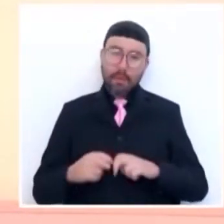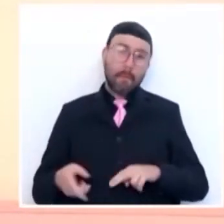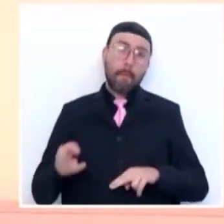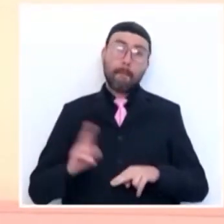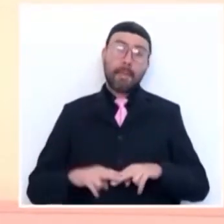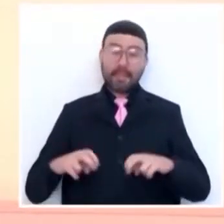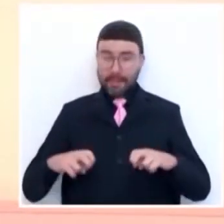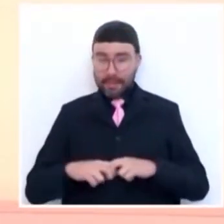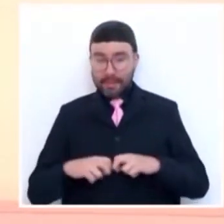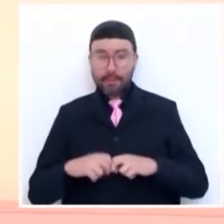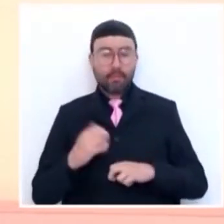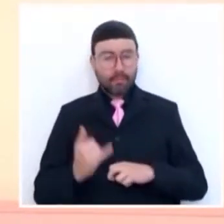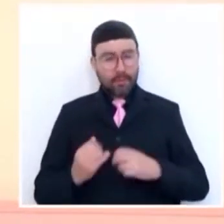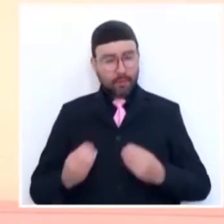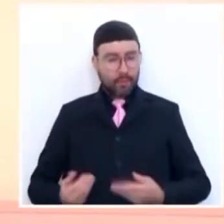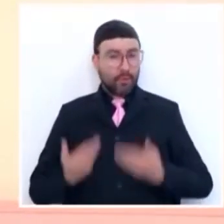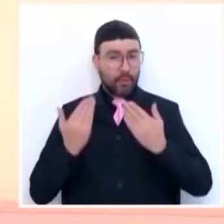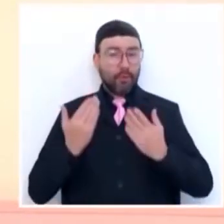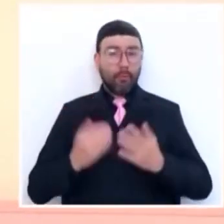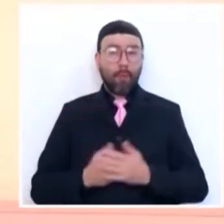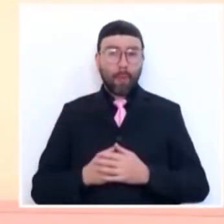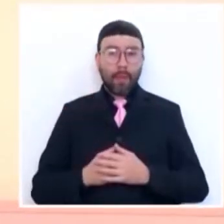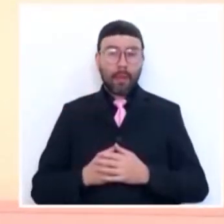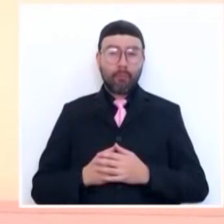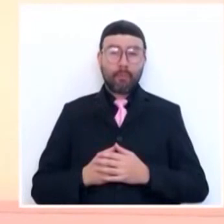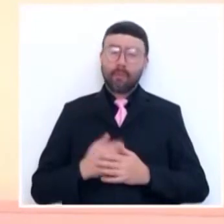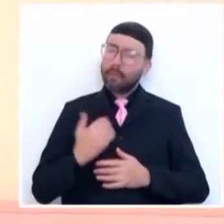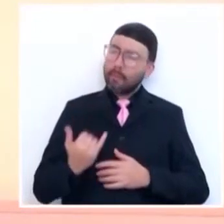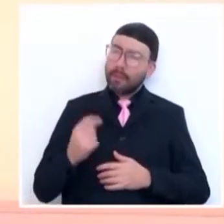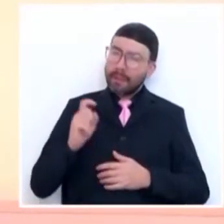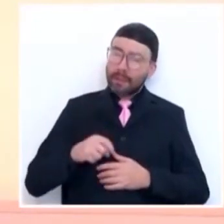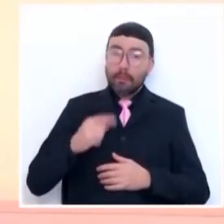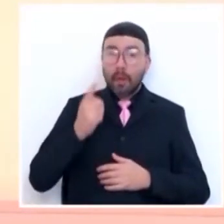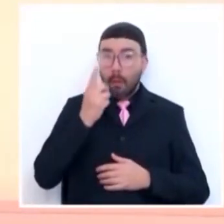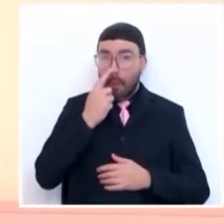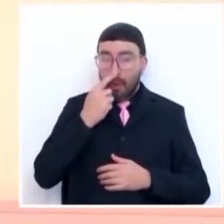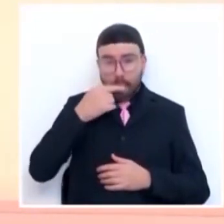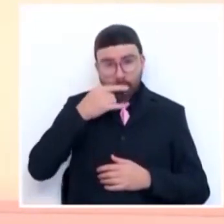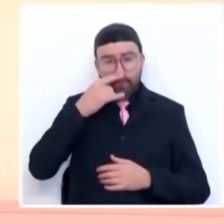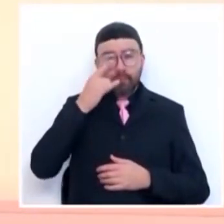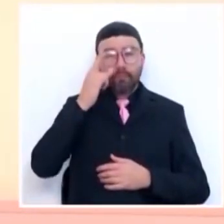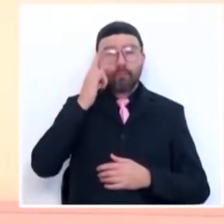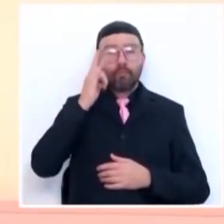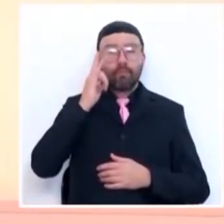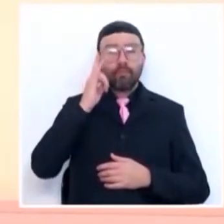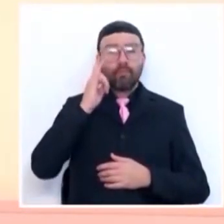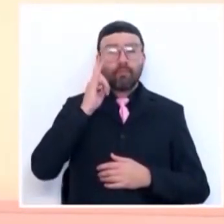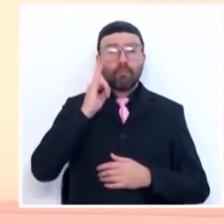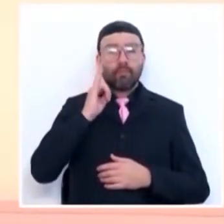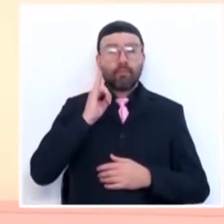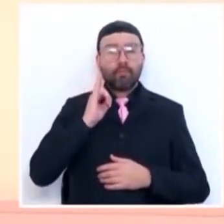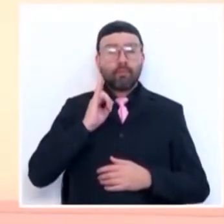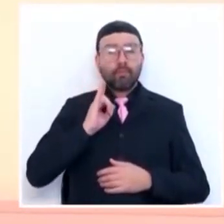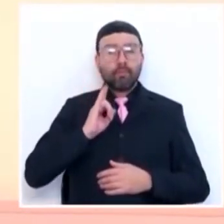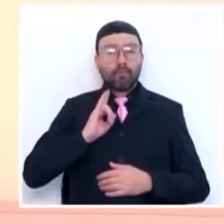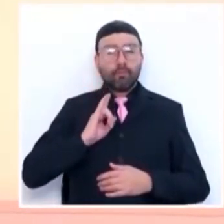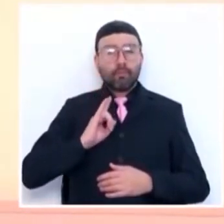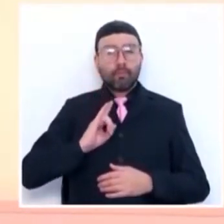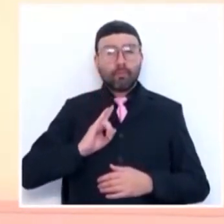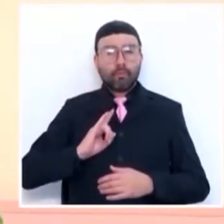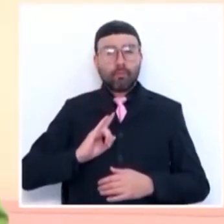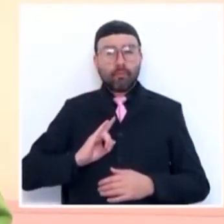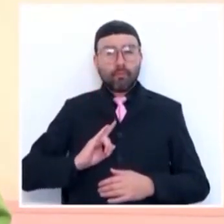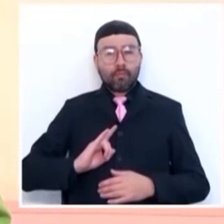energía y de bienestar. Debemos respirar siempre por la nariz, lento, profundamente, pero